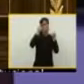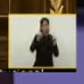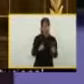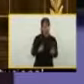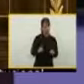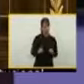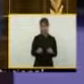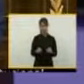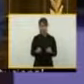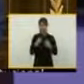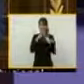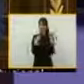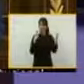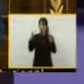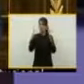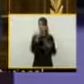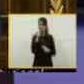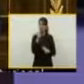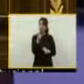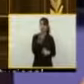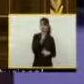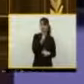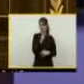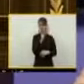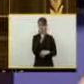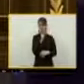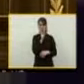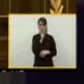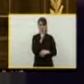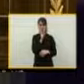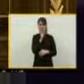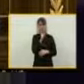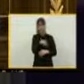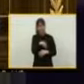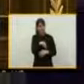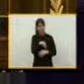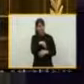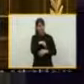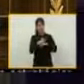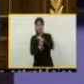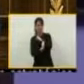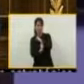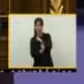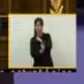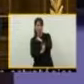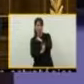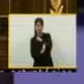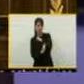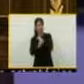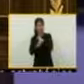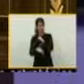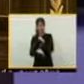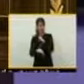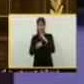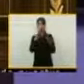de esquerdas subir o salario mínimo español que de 645 euros brutos o mes e que, por tanto,